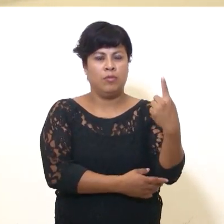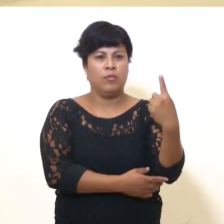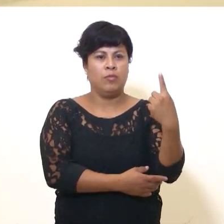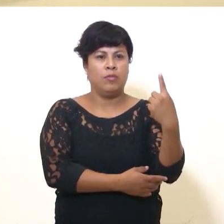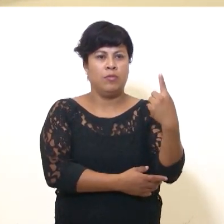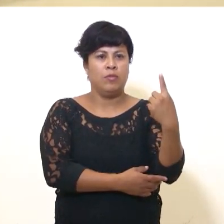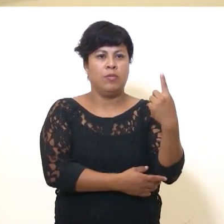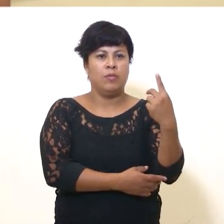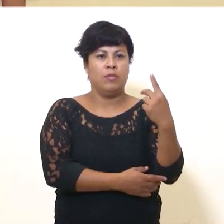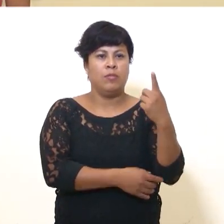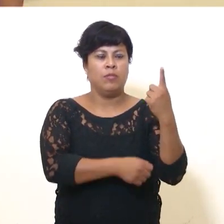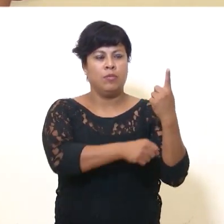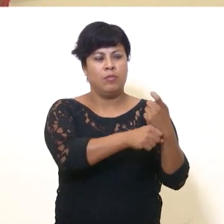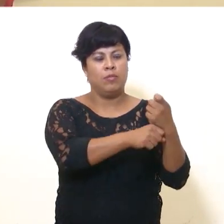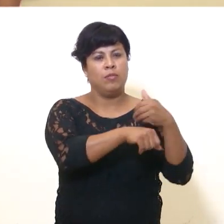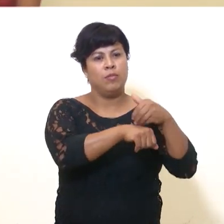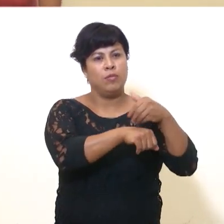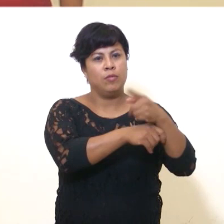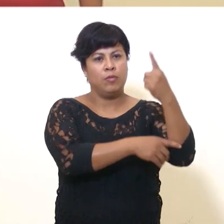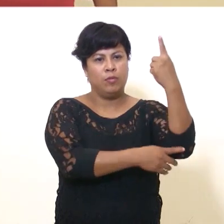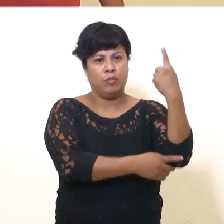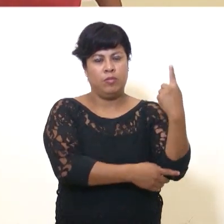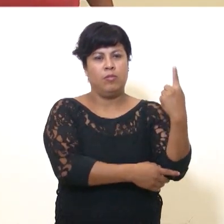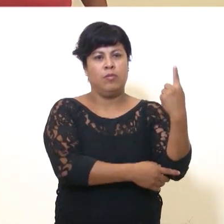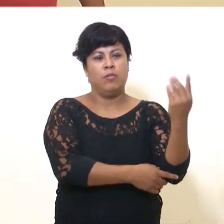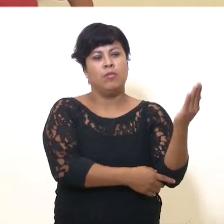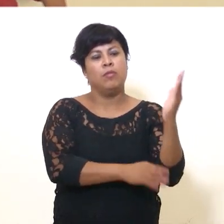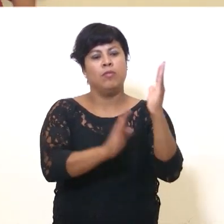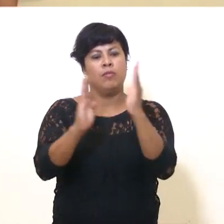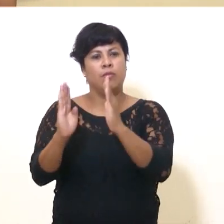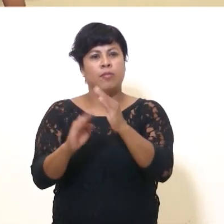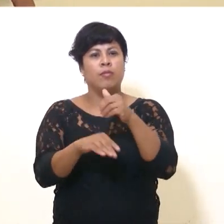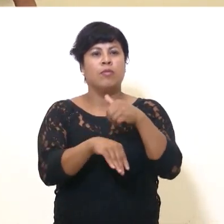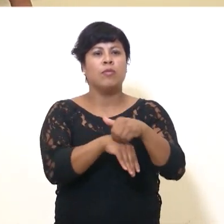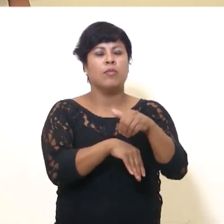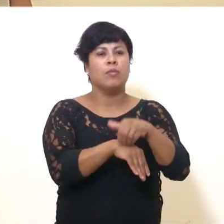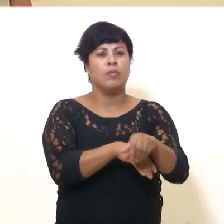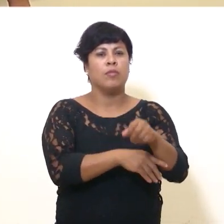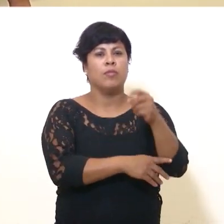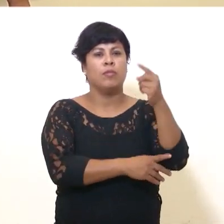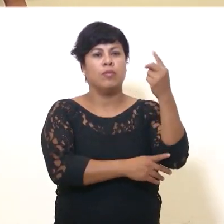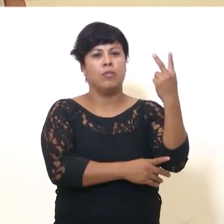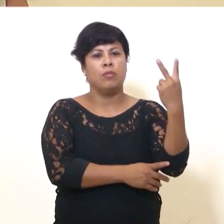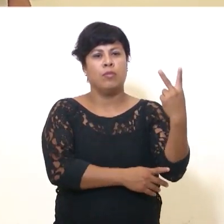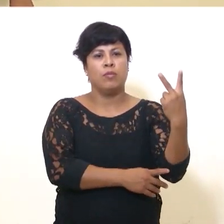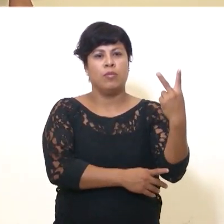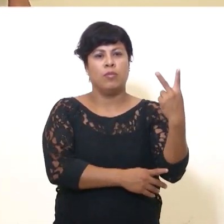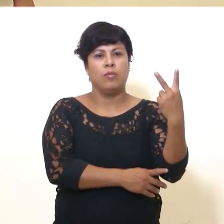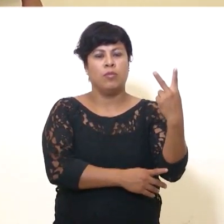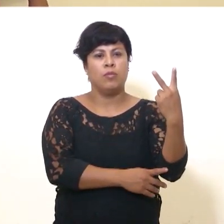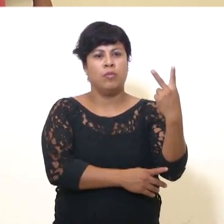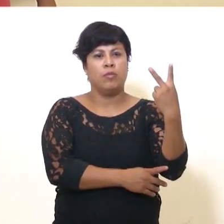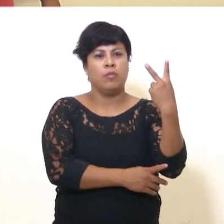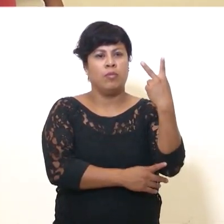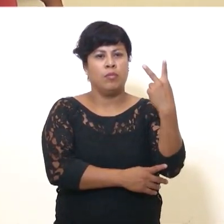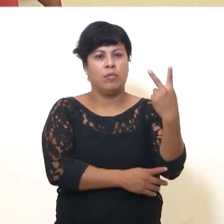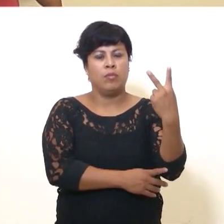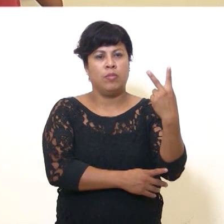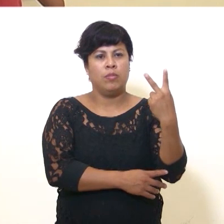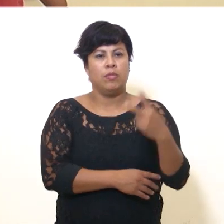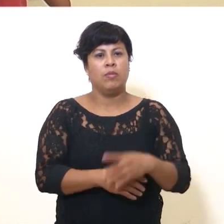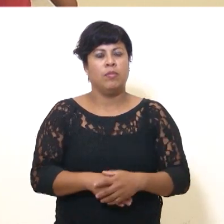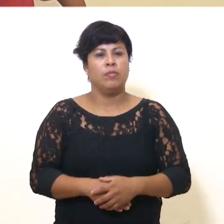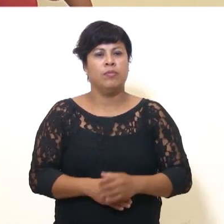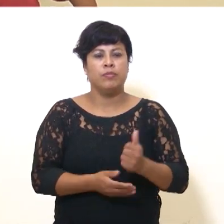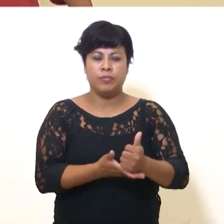1. Y este, si lo representamos con nuestros deditos, fíjate, 1 y 1, sería el número